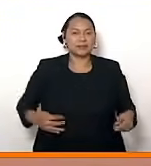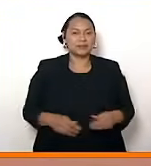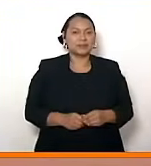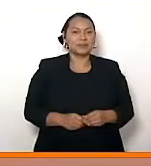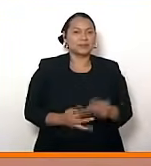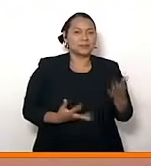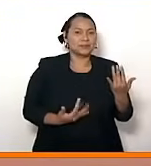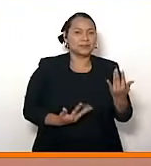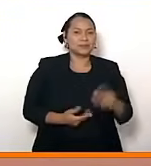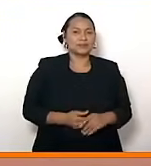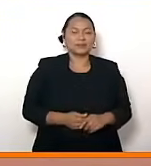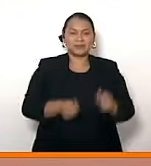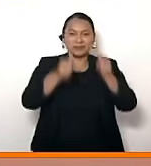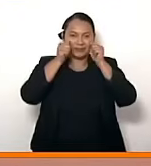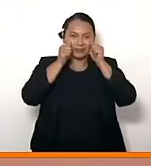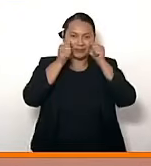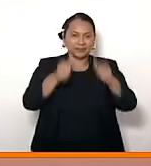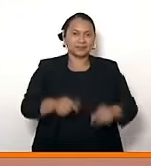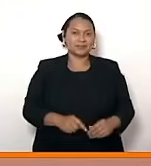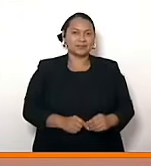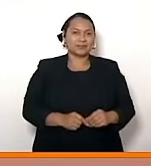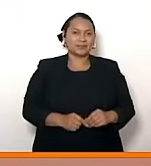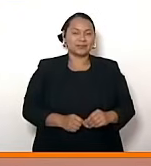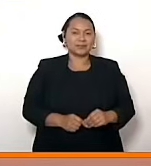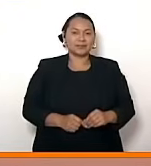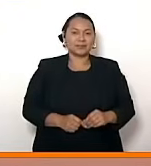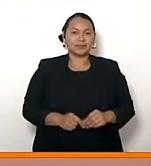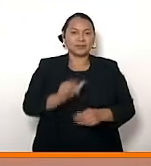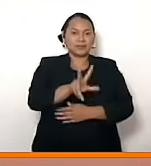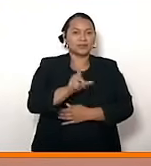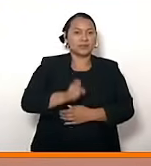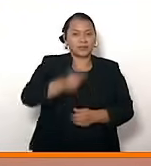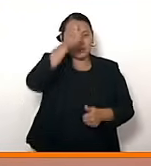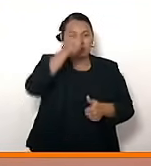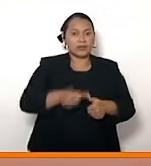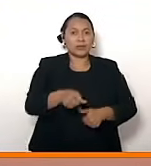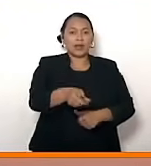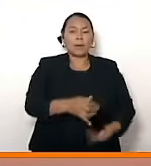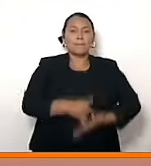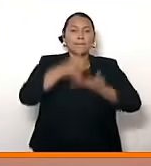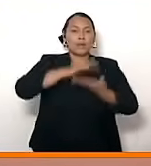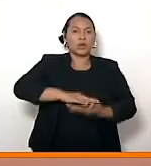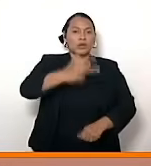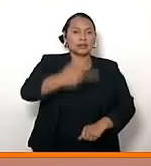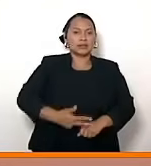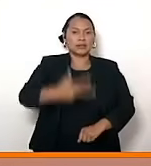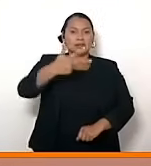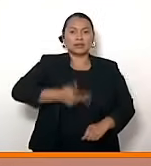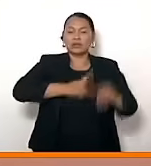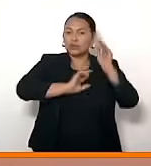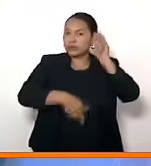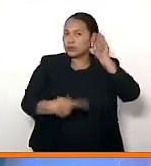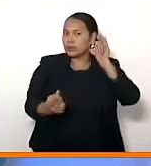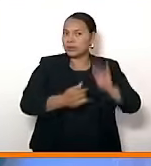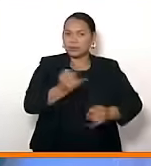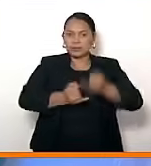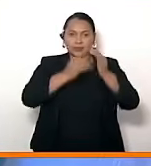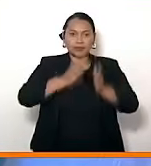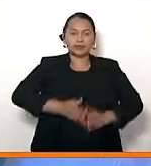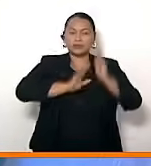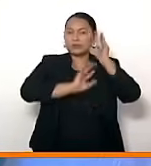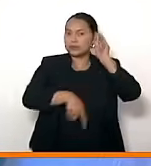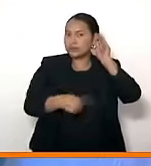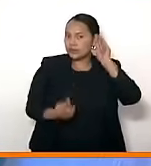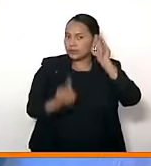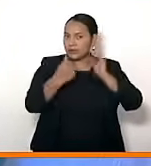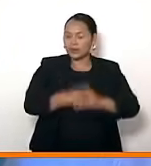es, atentos, 3X. Recuerda que tu premio se multiplica por 3 en diaria y si sos jugador